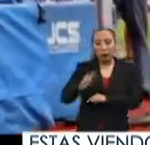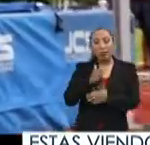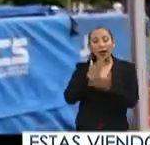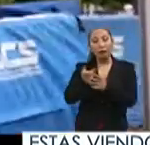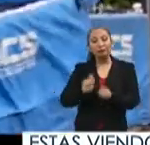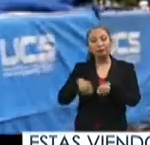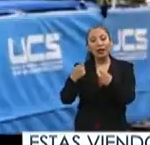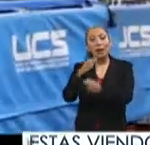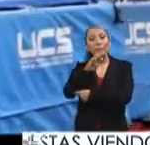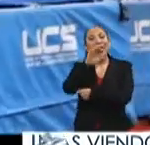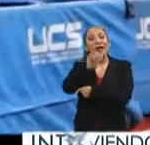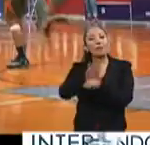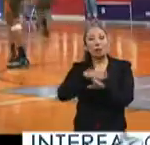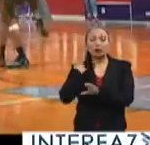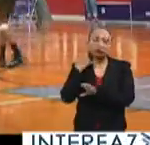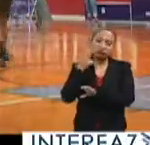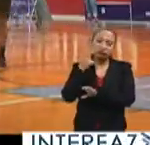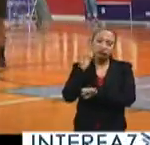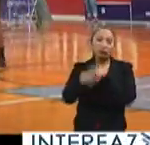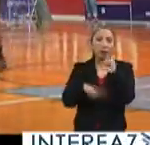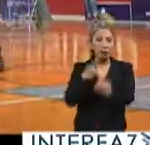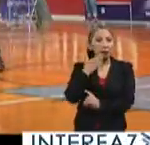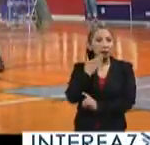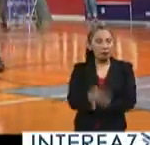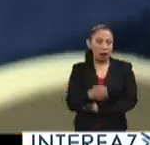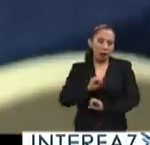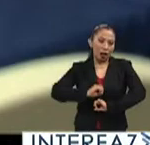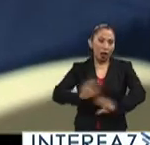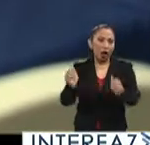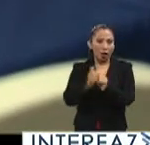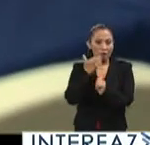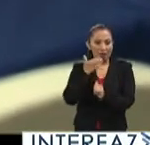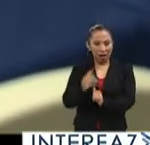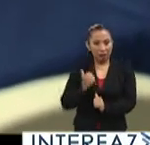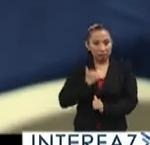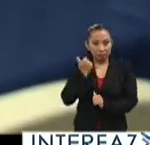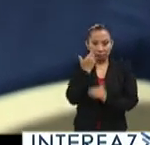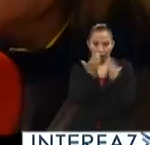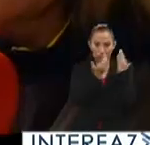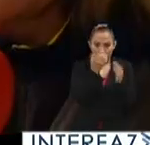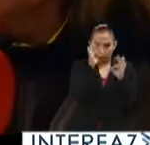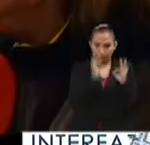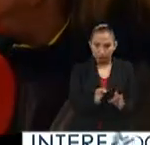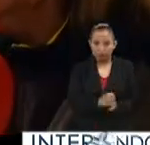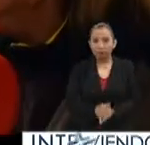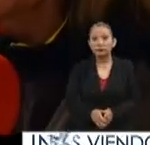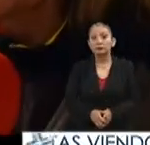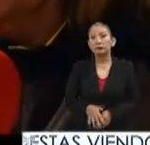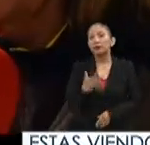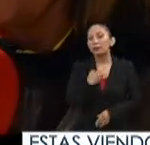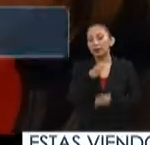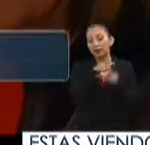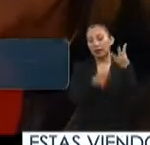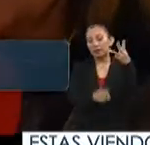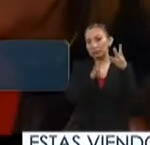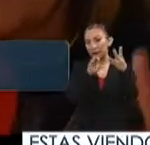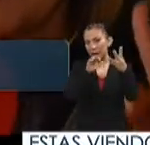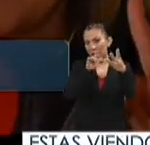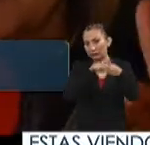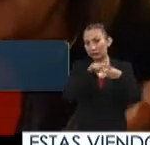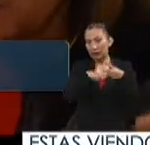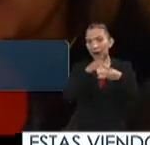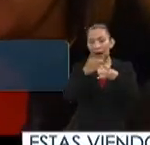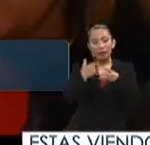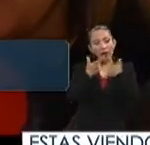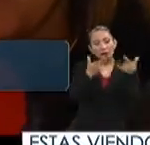hacerse acreedores a una beca por el desempeño deportivo, claro, con un buen aprovechamiento académico. Tenemos 3 tipos de becas: becas